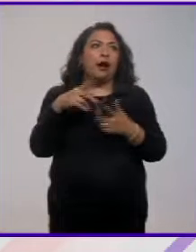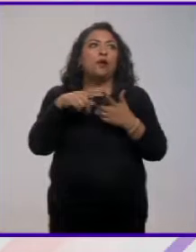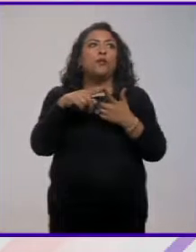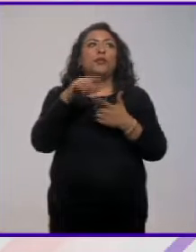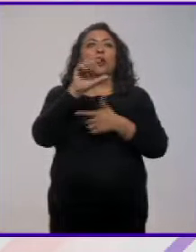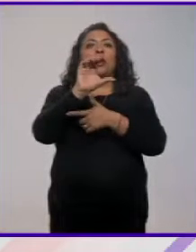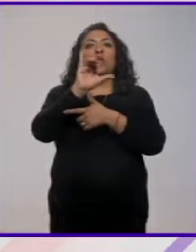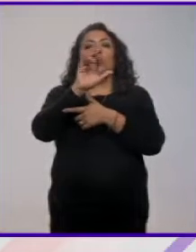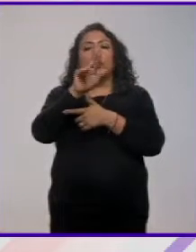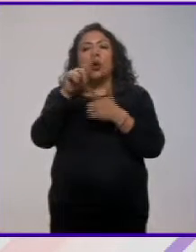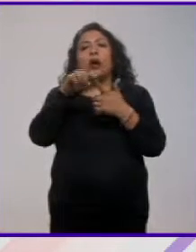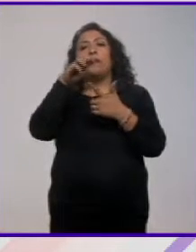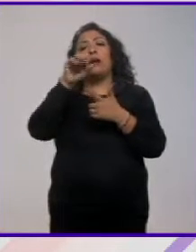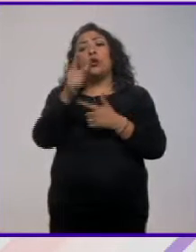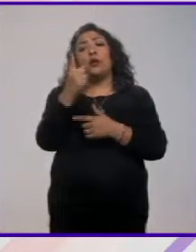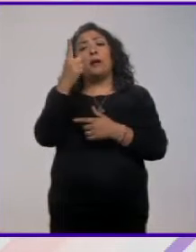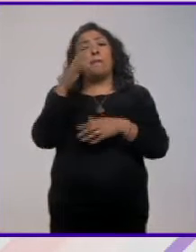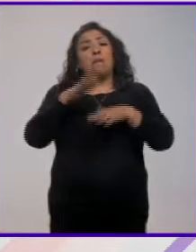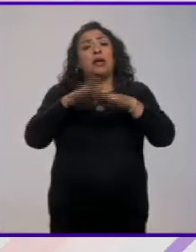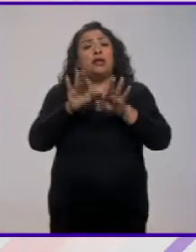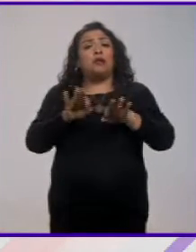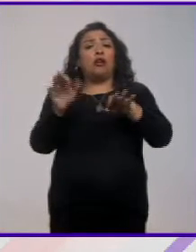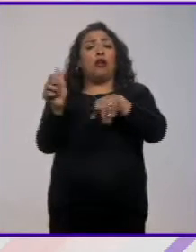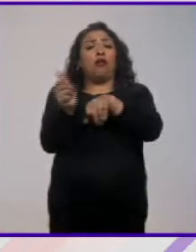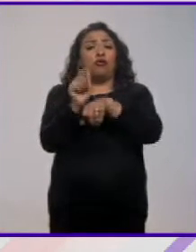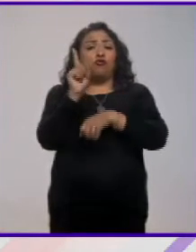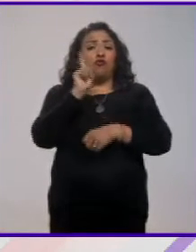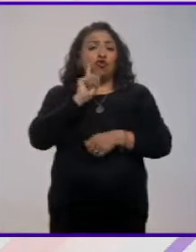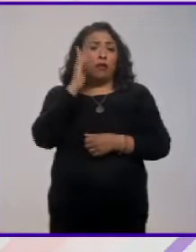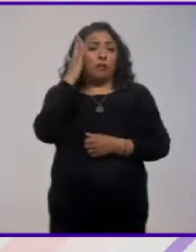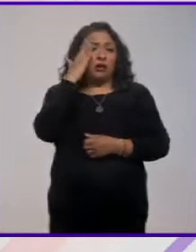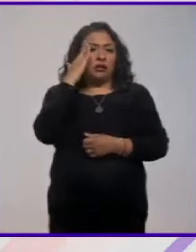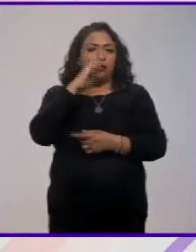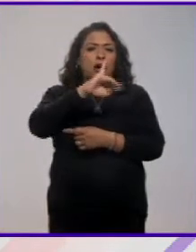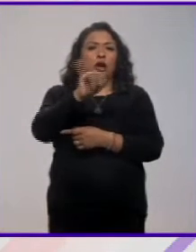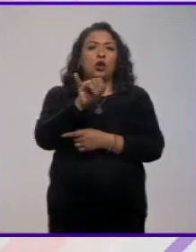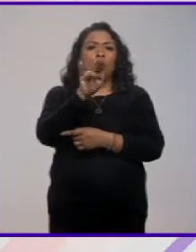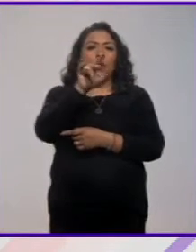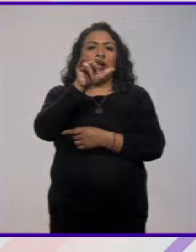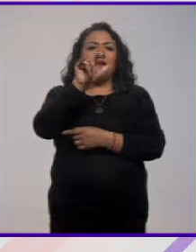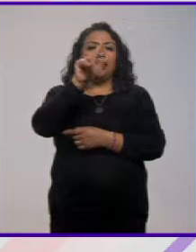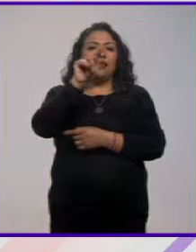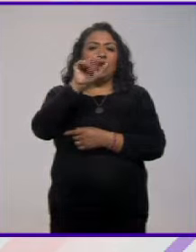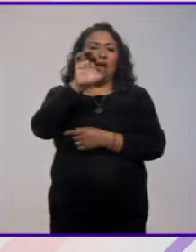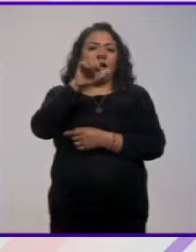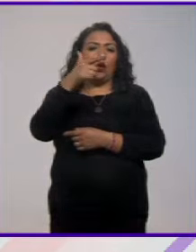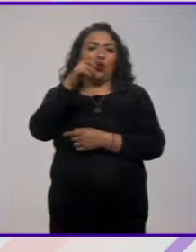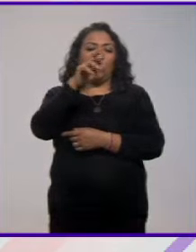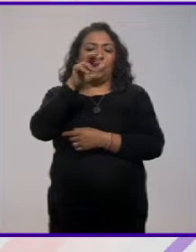Gurrola, Margules y a una de sus principales actrices, Julieta de Gurrola. Así, así, así, así, así,